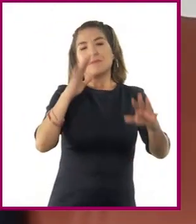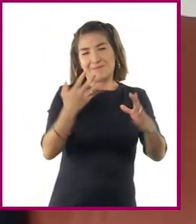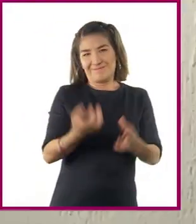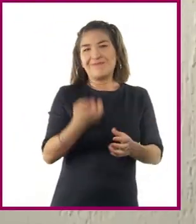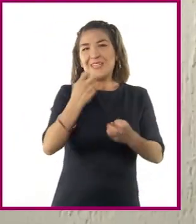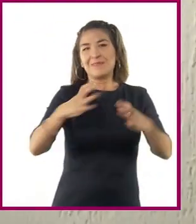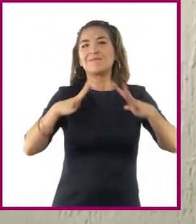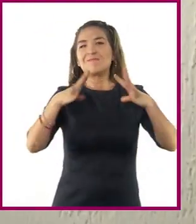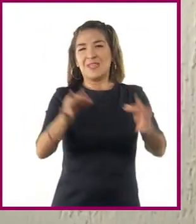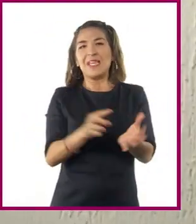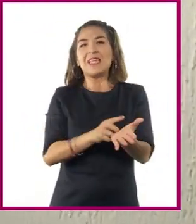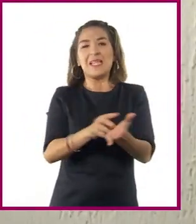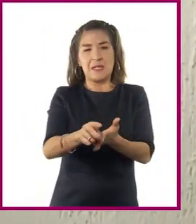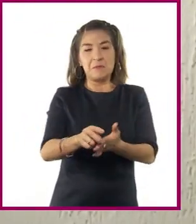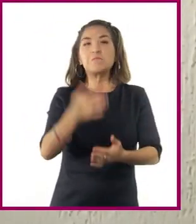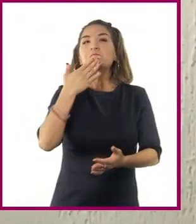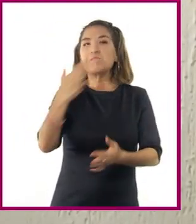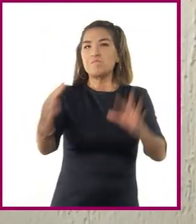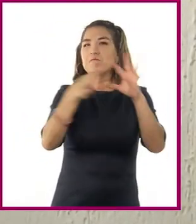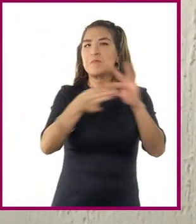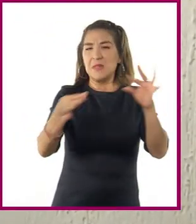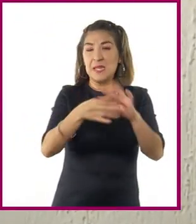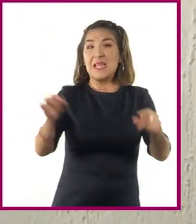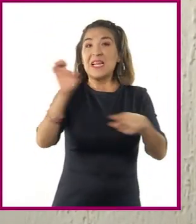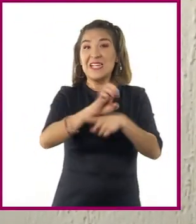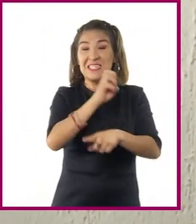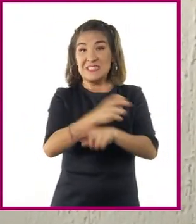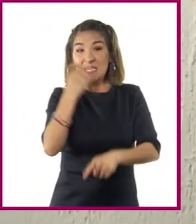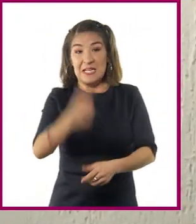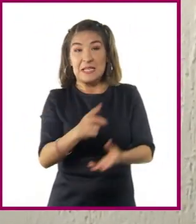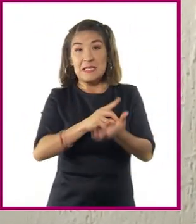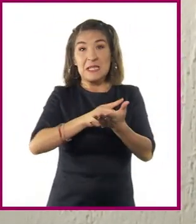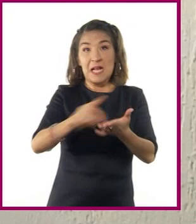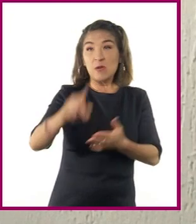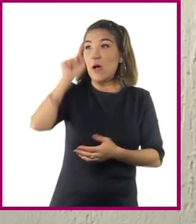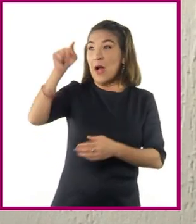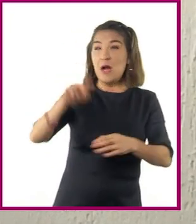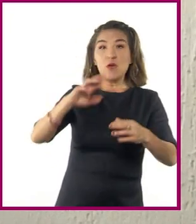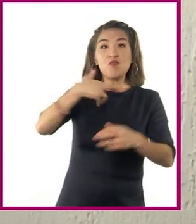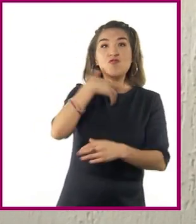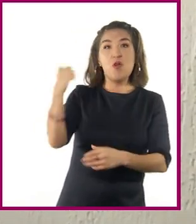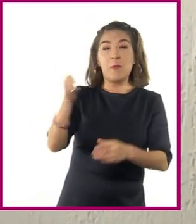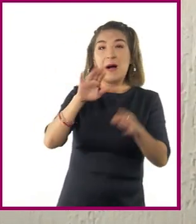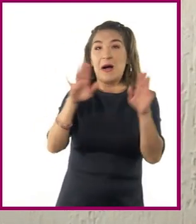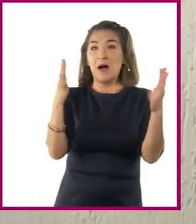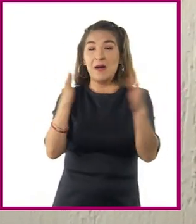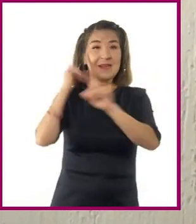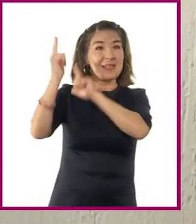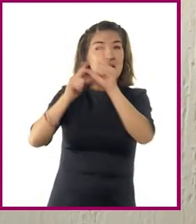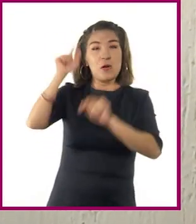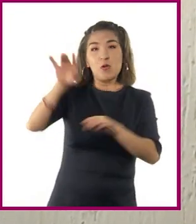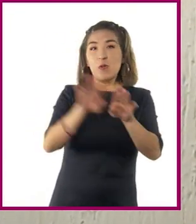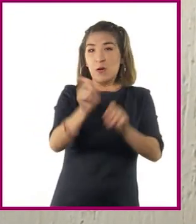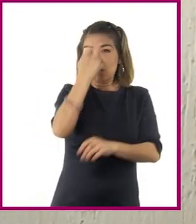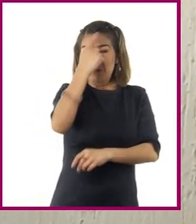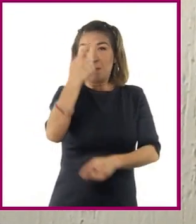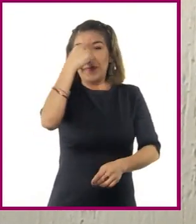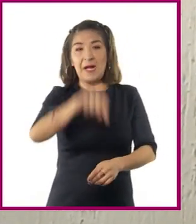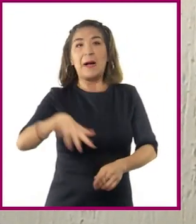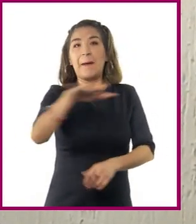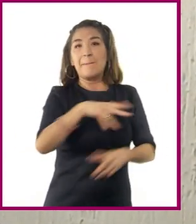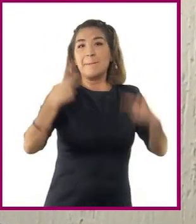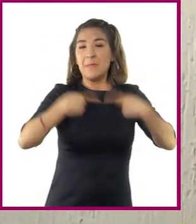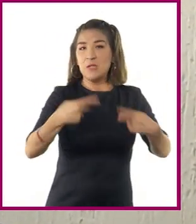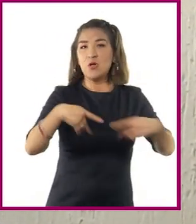derecho. Muy bien explicado. Entonces el derecho nace en Roma a través de las teorías griegas para poner en regla a los habitantes y que